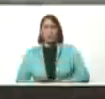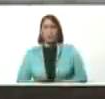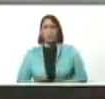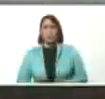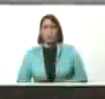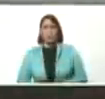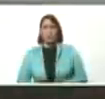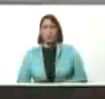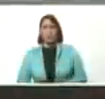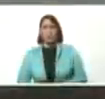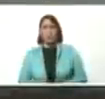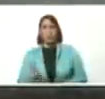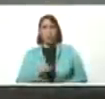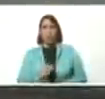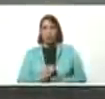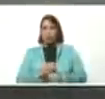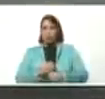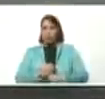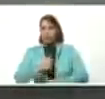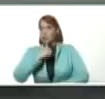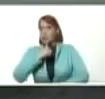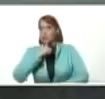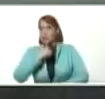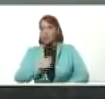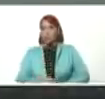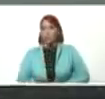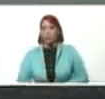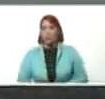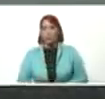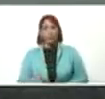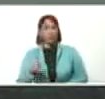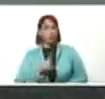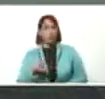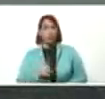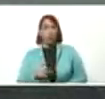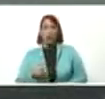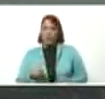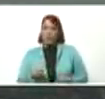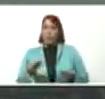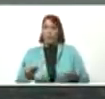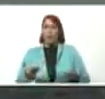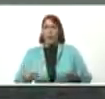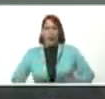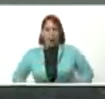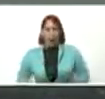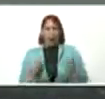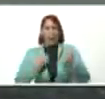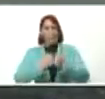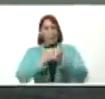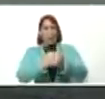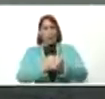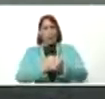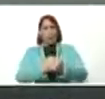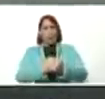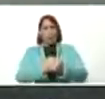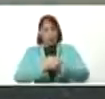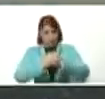Si no, no hubiéramos aguantado. Si no fuera por ese amor. El amor lo puede todo.